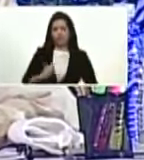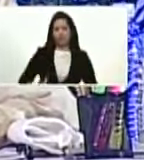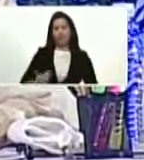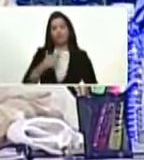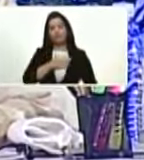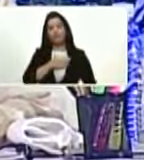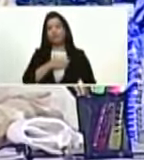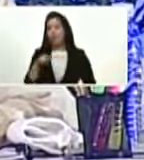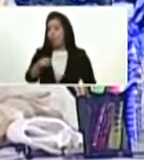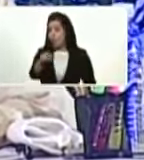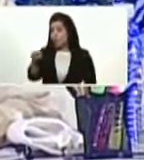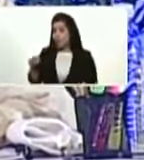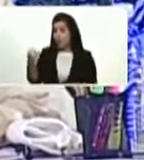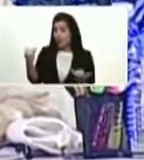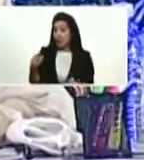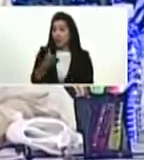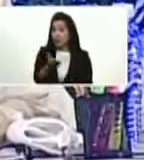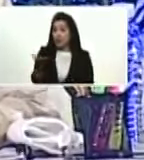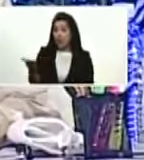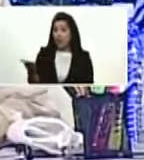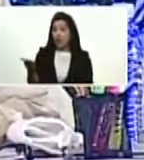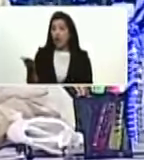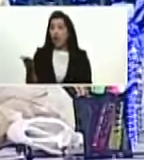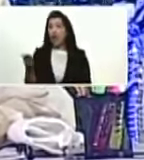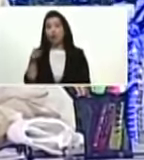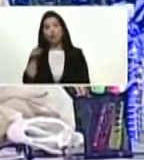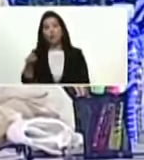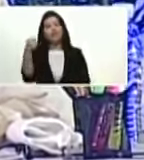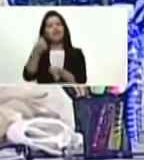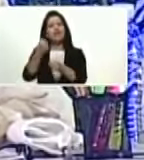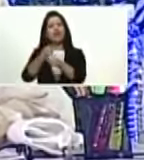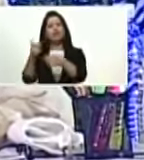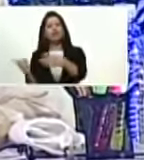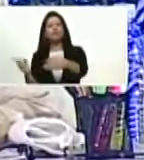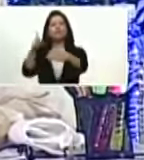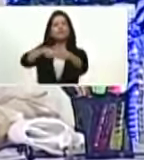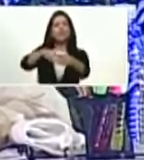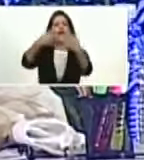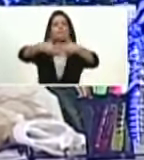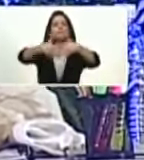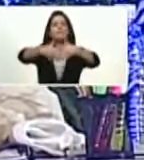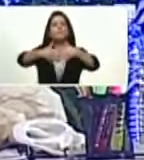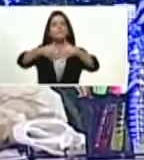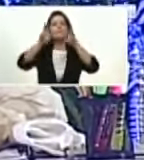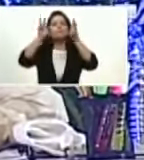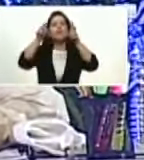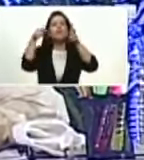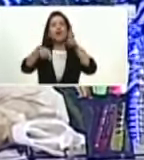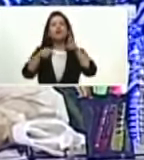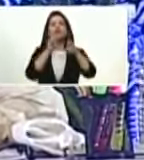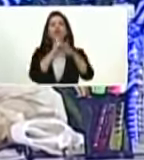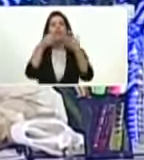están en el motor industrial. ¿Qué número de motor es ese?